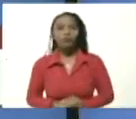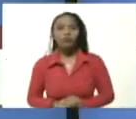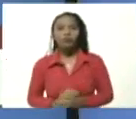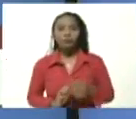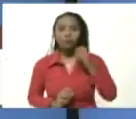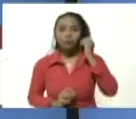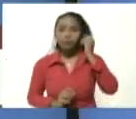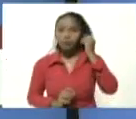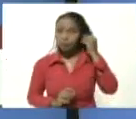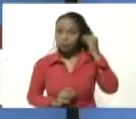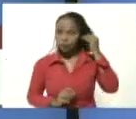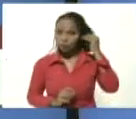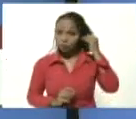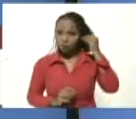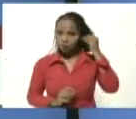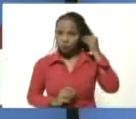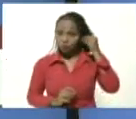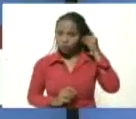a